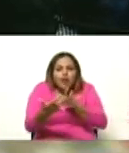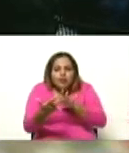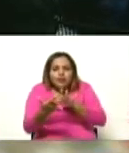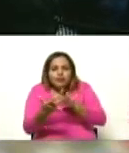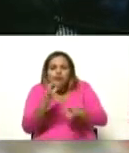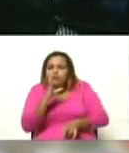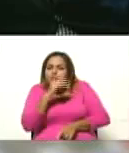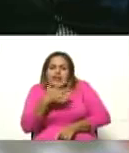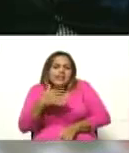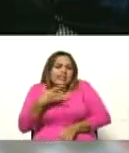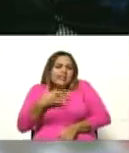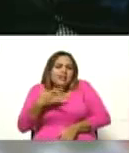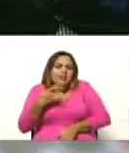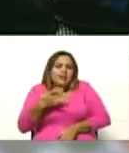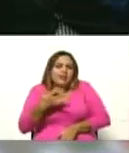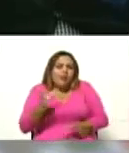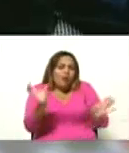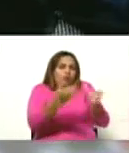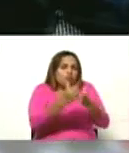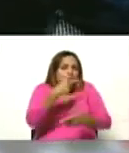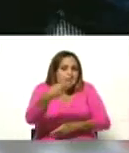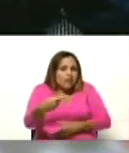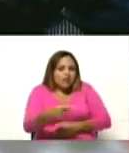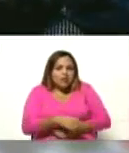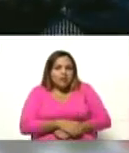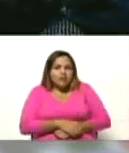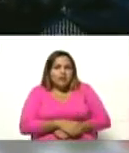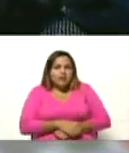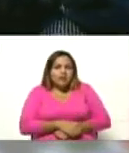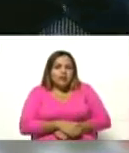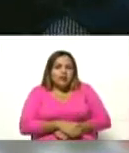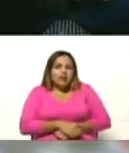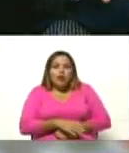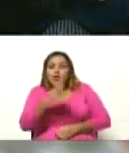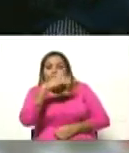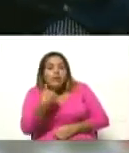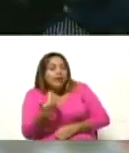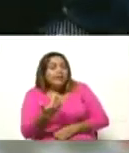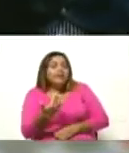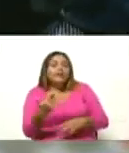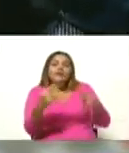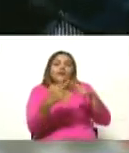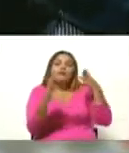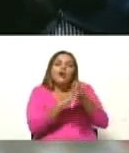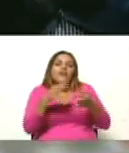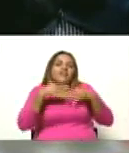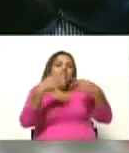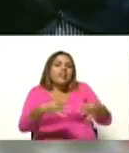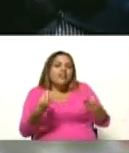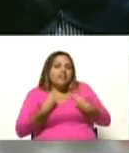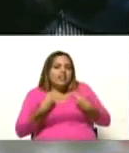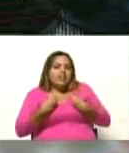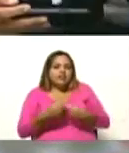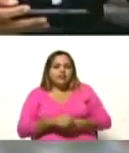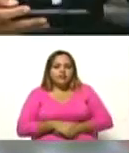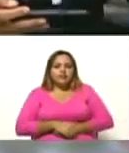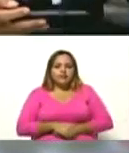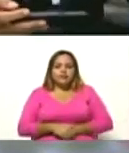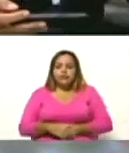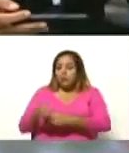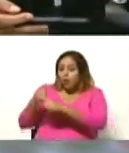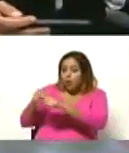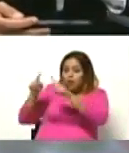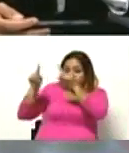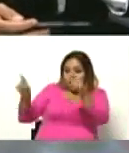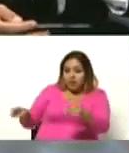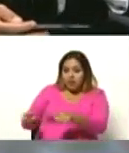acercan los partidos políticos en general a su drama, a su realidad, a sus expectativas. Vamos con la siguiente lámina, que yo creo que esta es